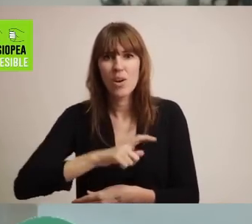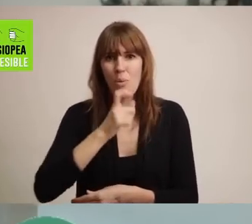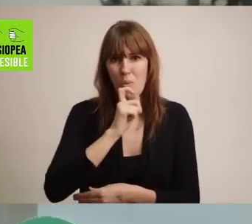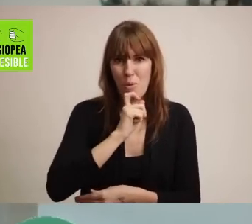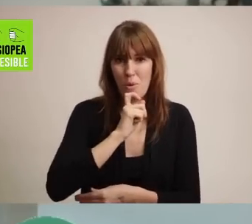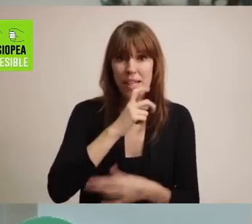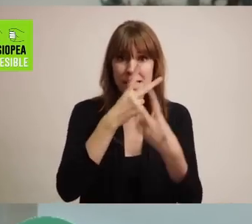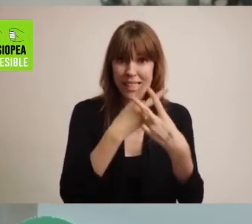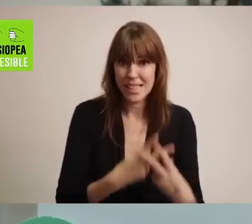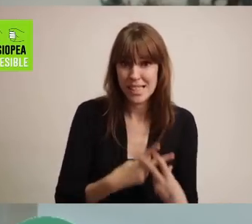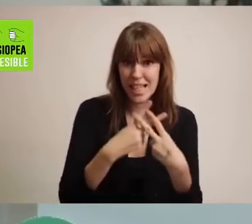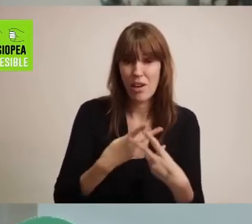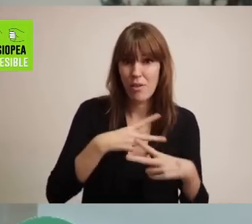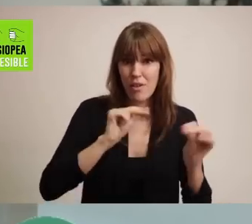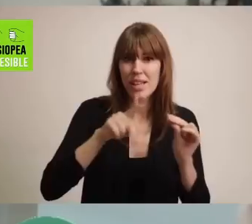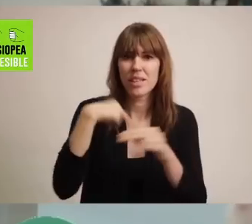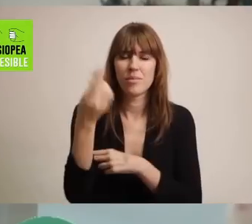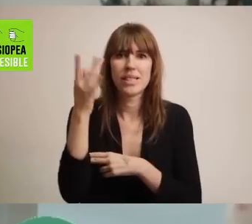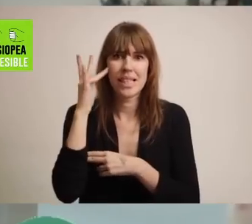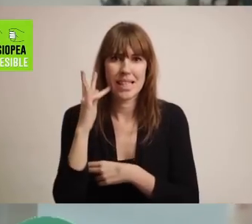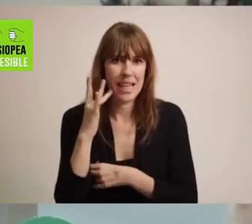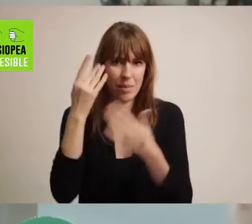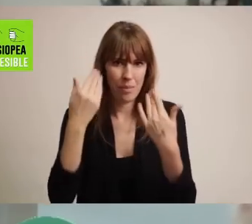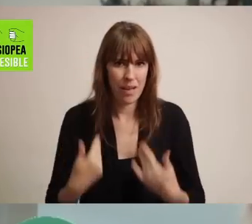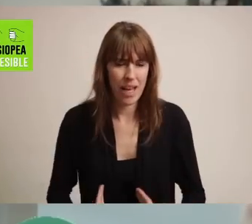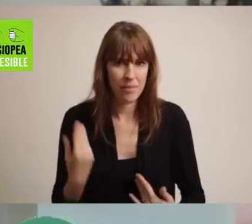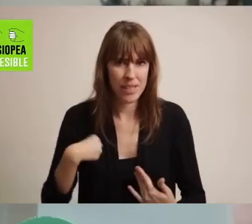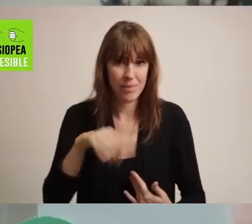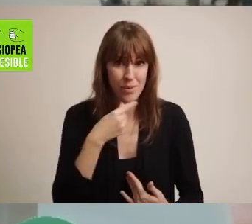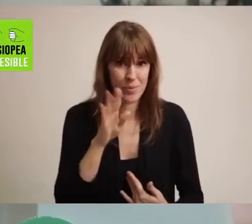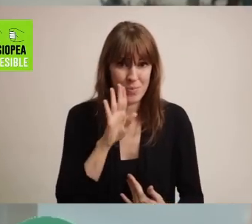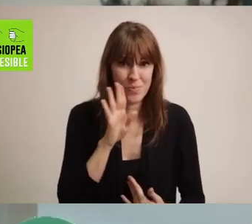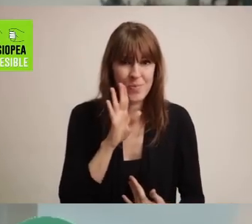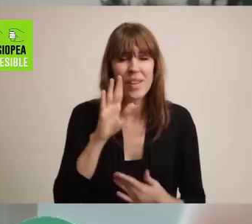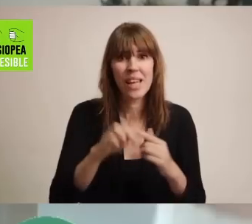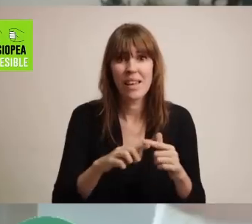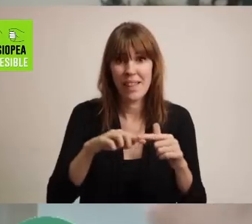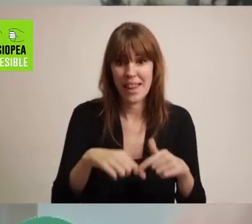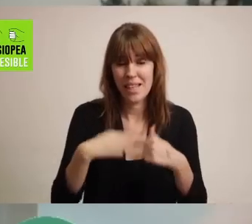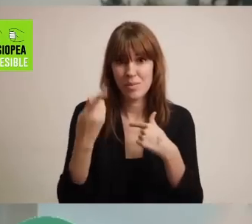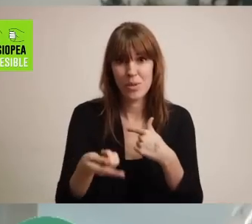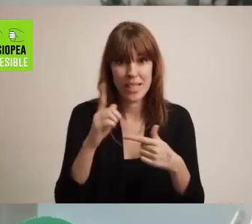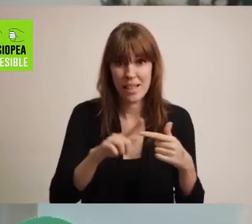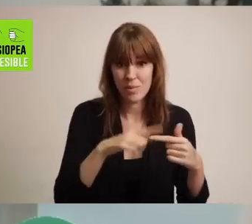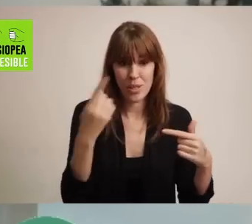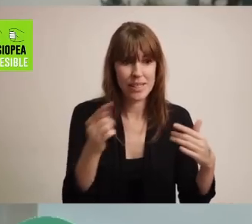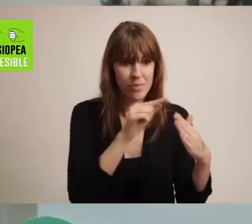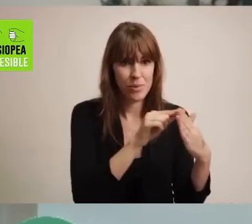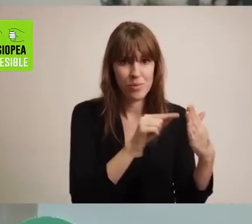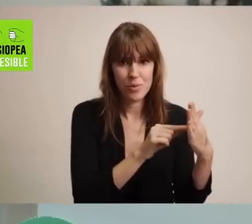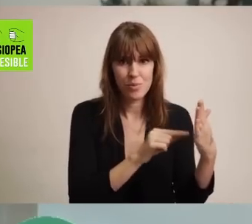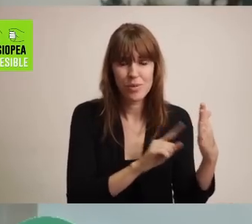Después del chequeo, se limpia, como digo. Y después, y solo después,